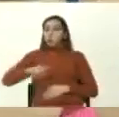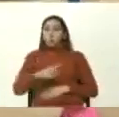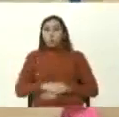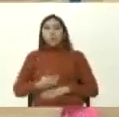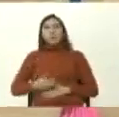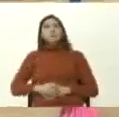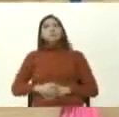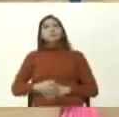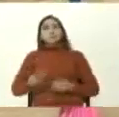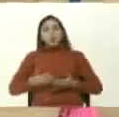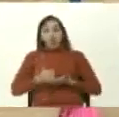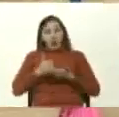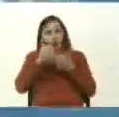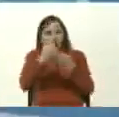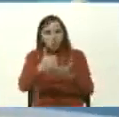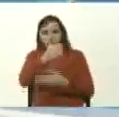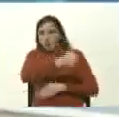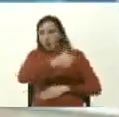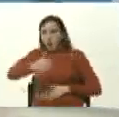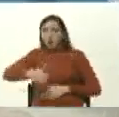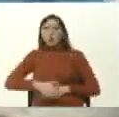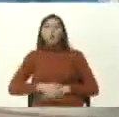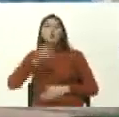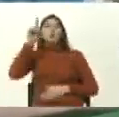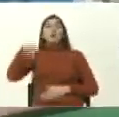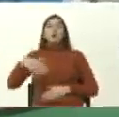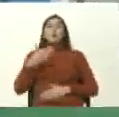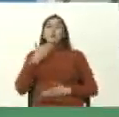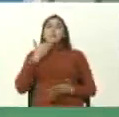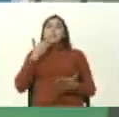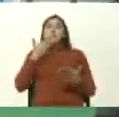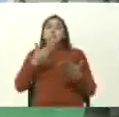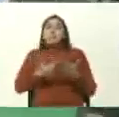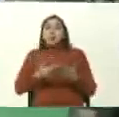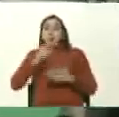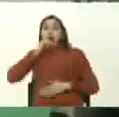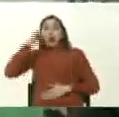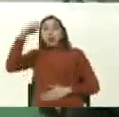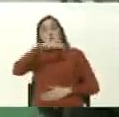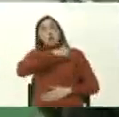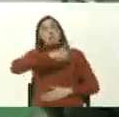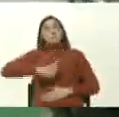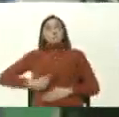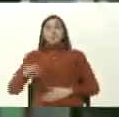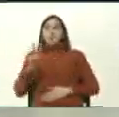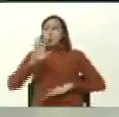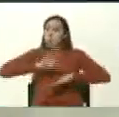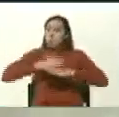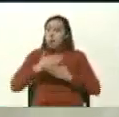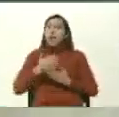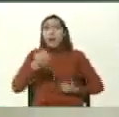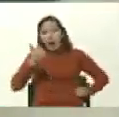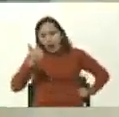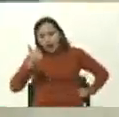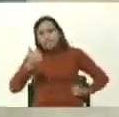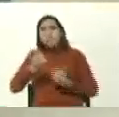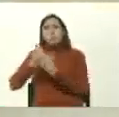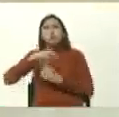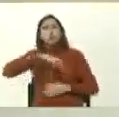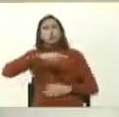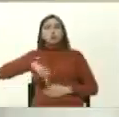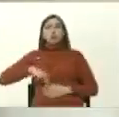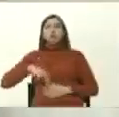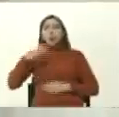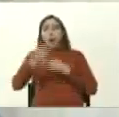aportaron su grano de arena. Igualmente le damos las gracias a nuestro presidente porque nos colaboró para nosotros poder